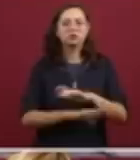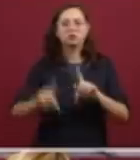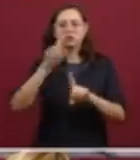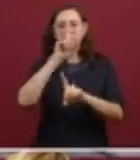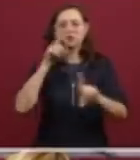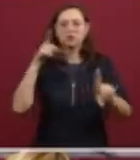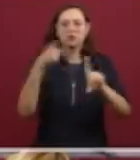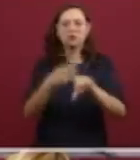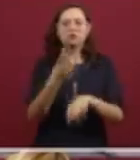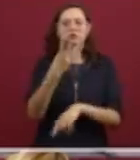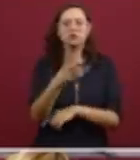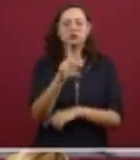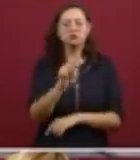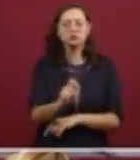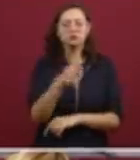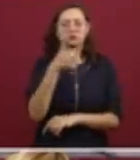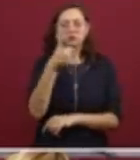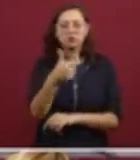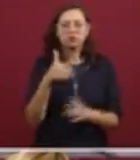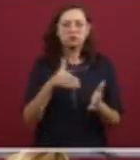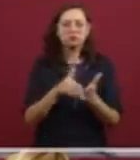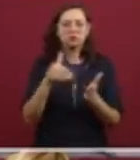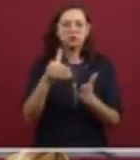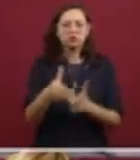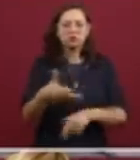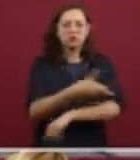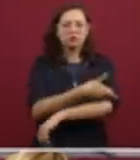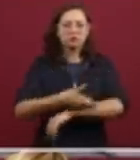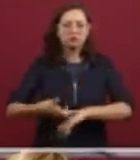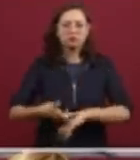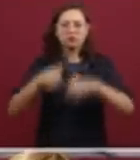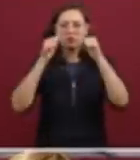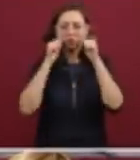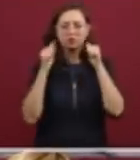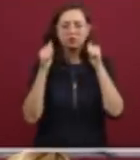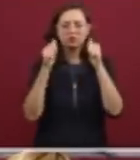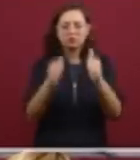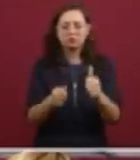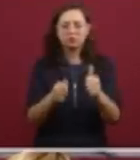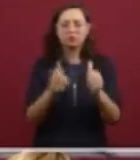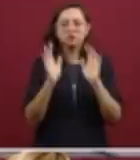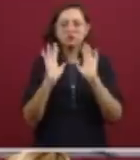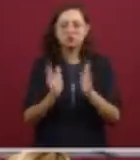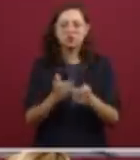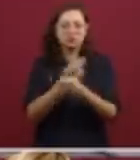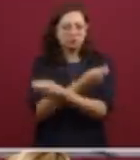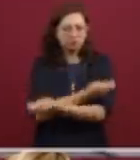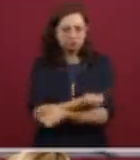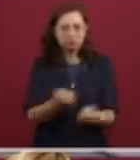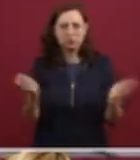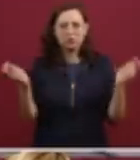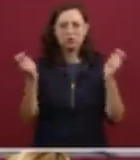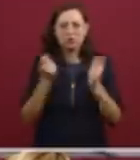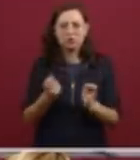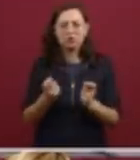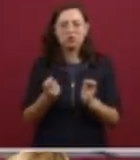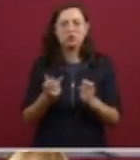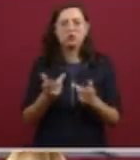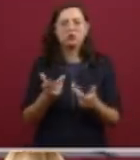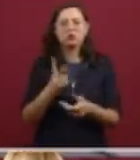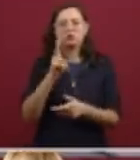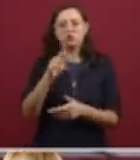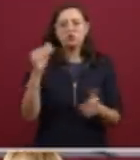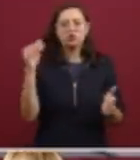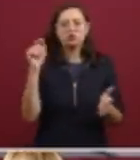de 3.6 millones de familias por atender. Hemos dispersado ya los recursos a